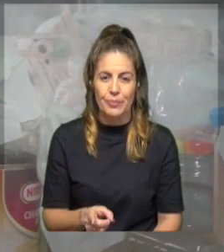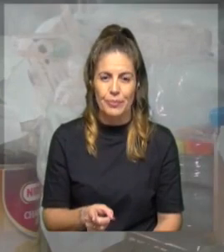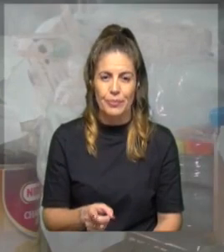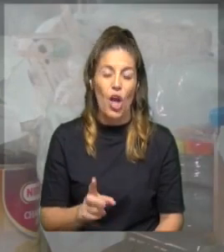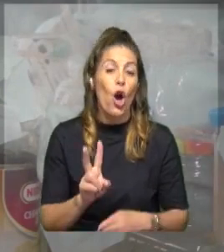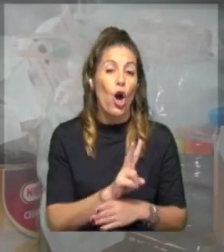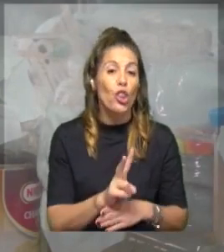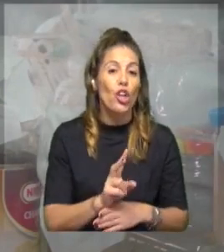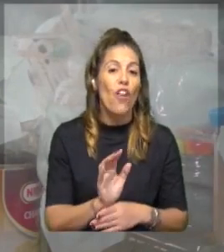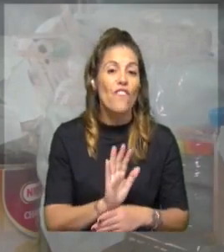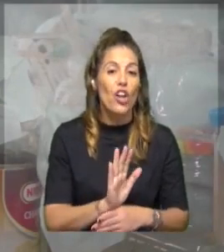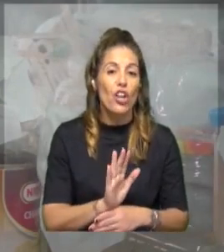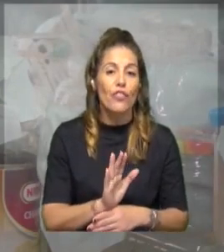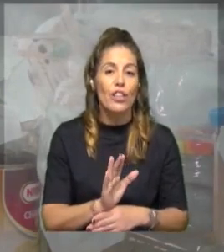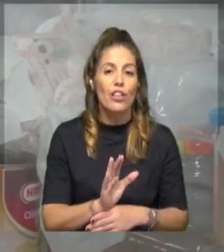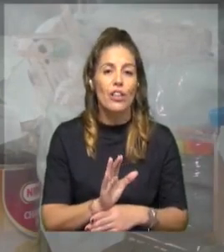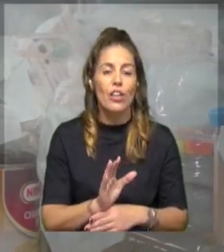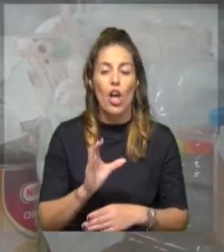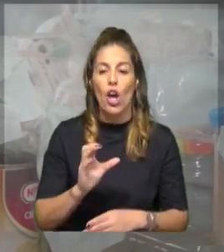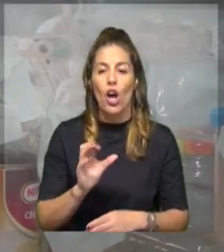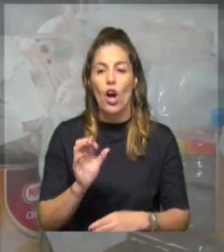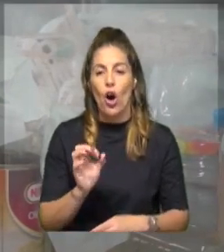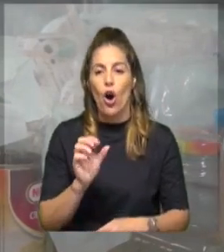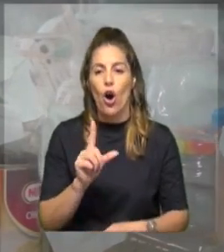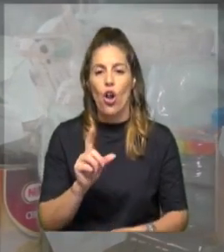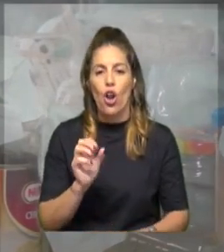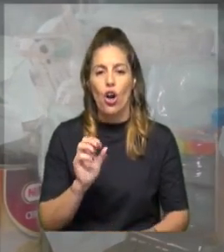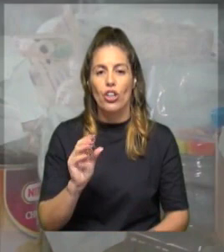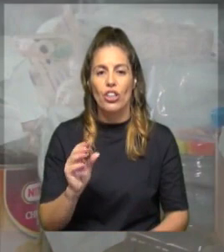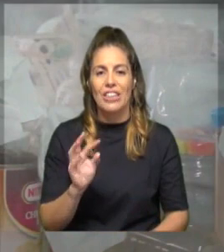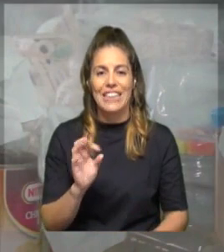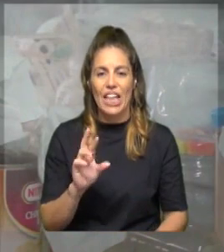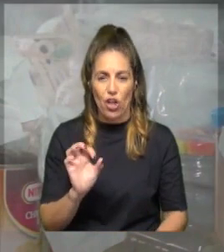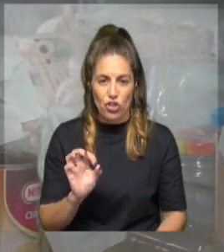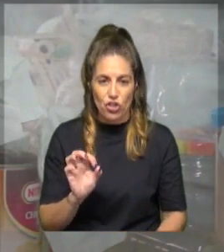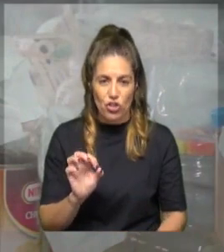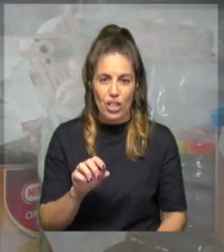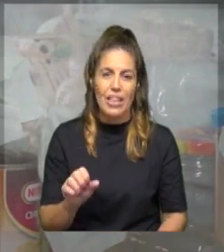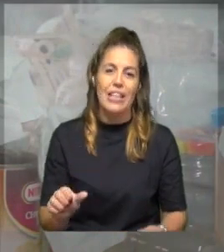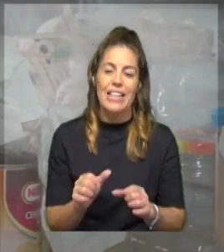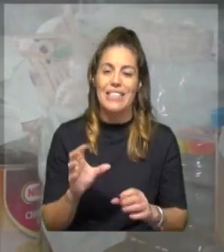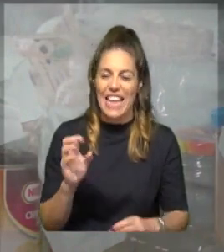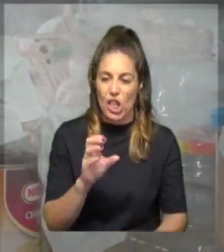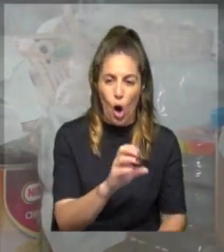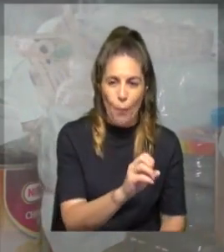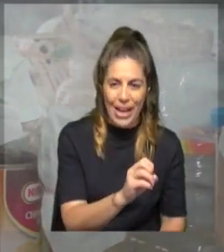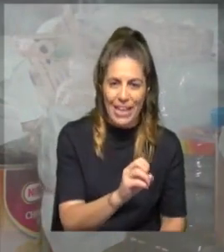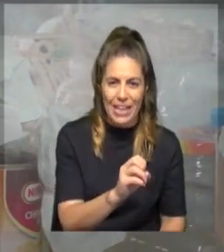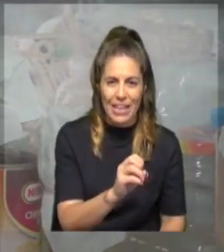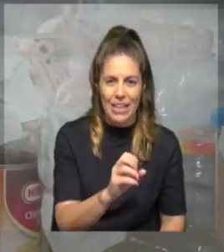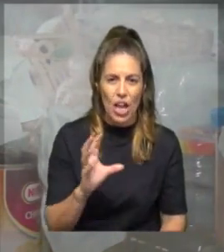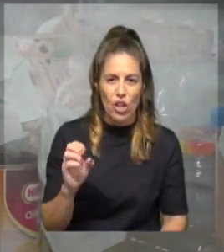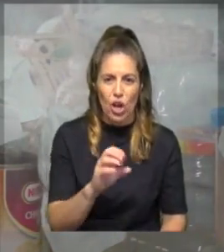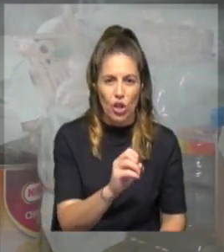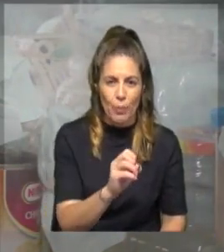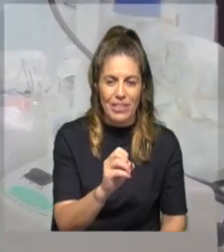Control biológico de coleópteros que son defoliadores, que comen los brotes, los ápices de